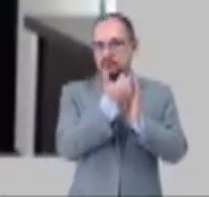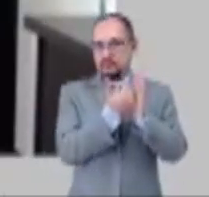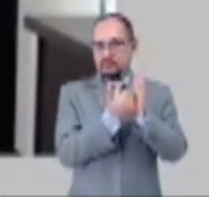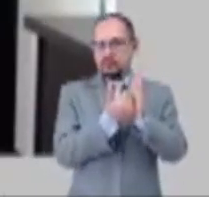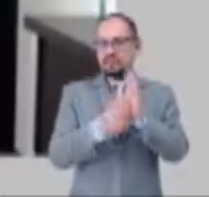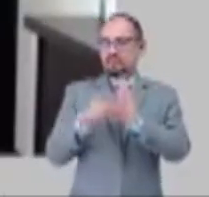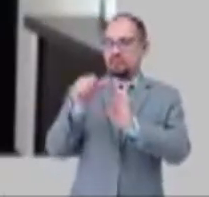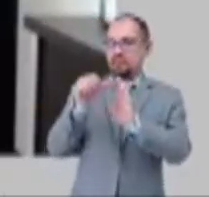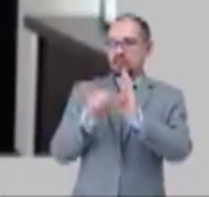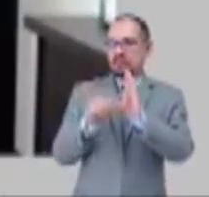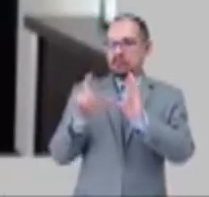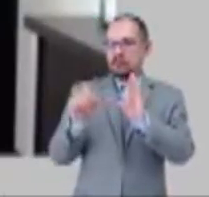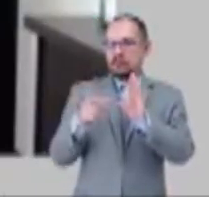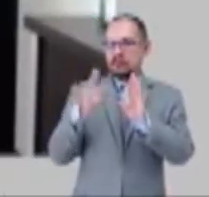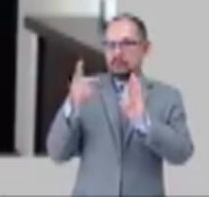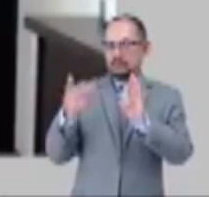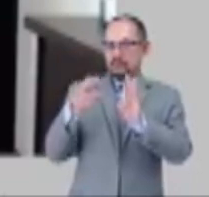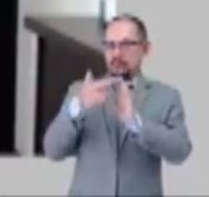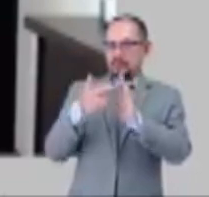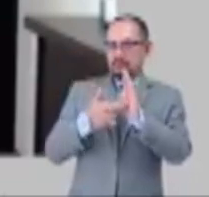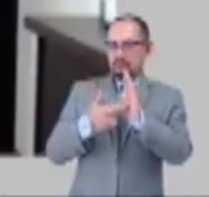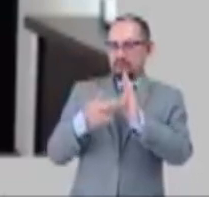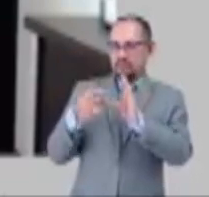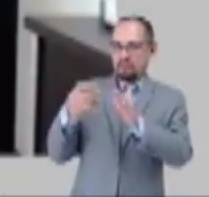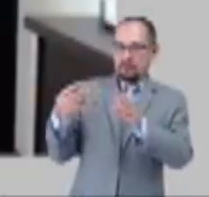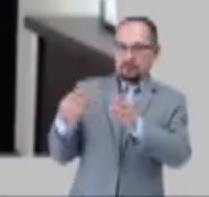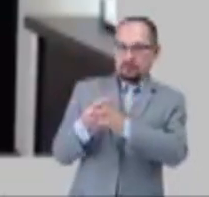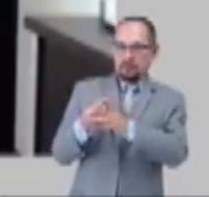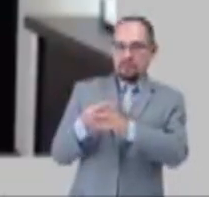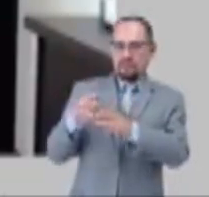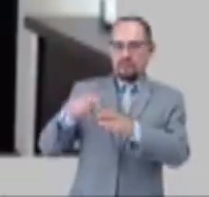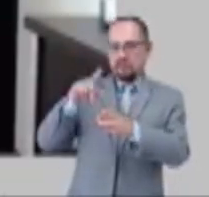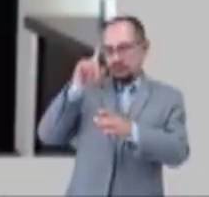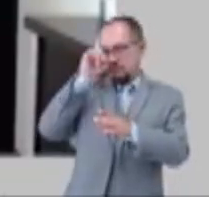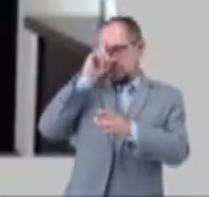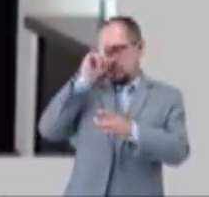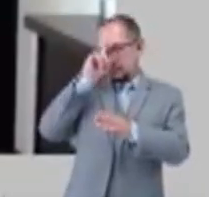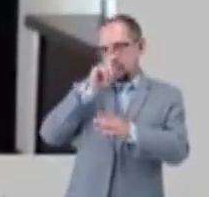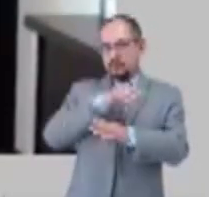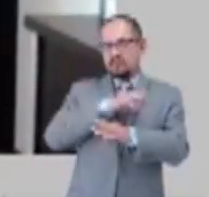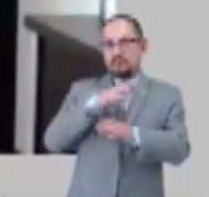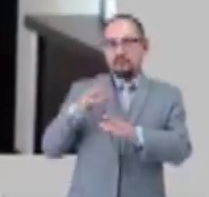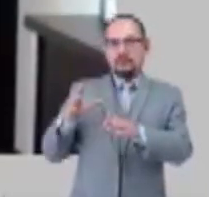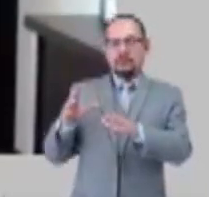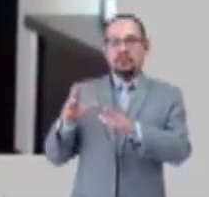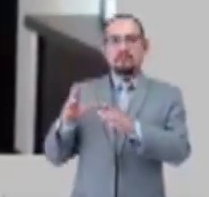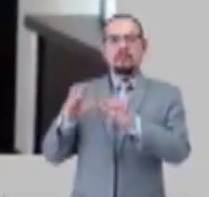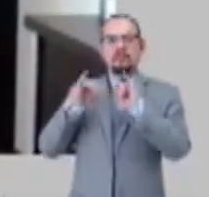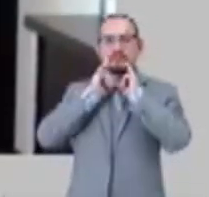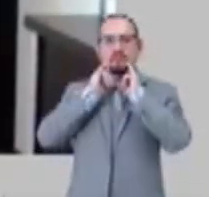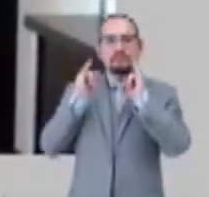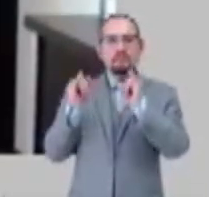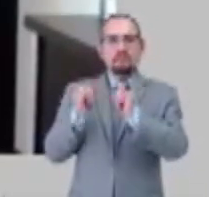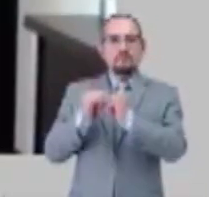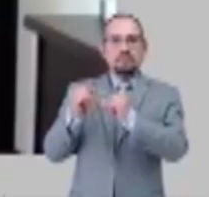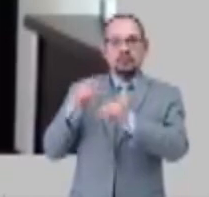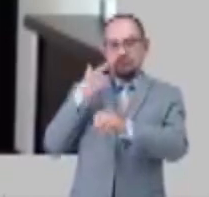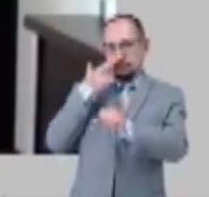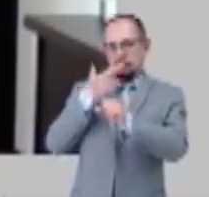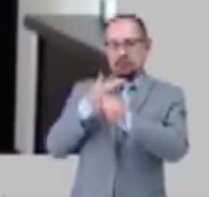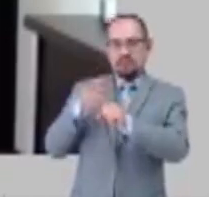campañas proselitistas la violencia no puede normalizarse por lo que hizo un llamado a respetar las reglas del juego electoral